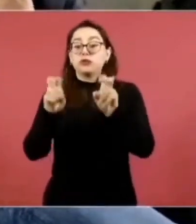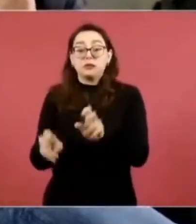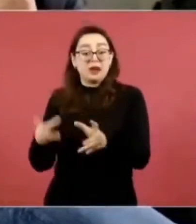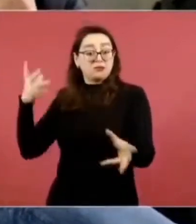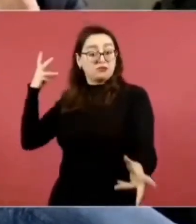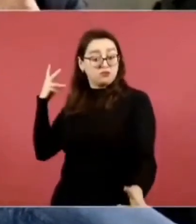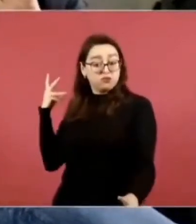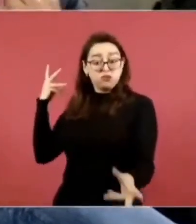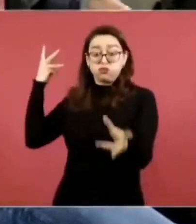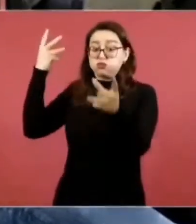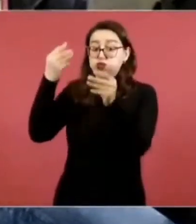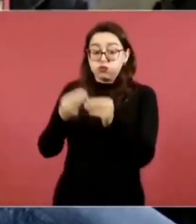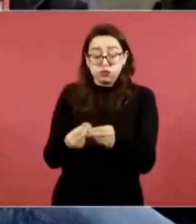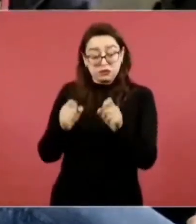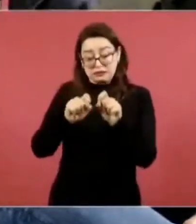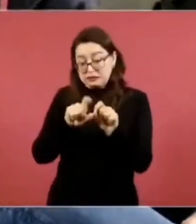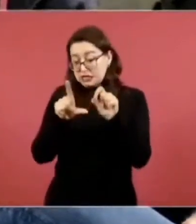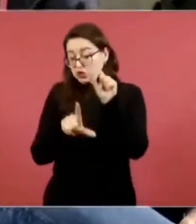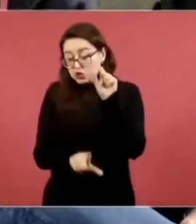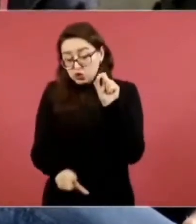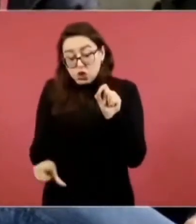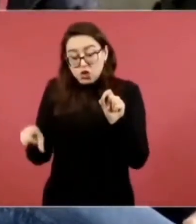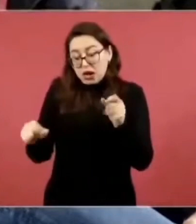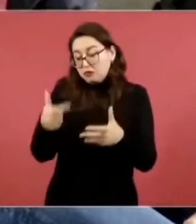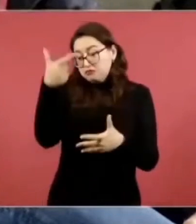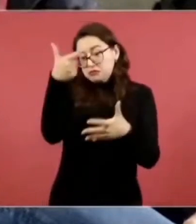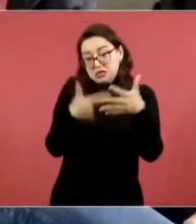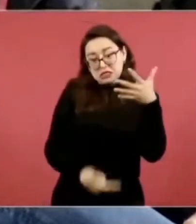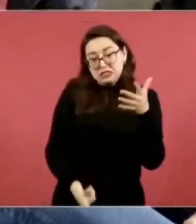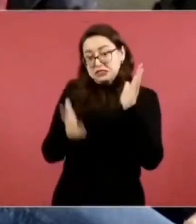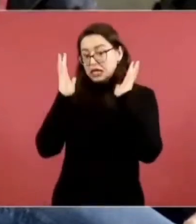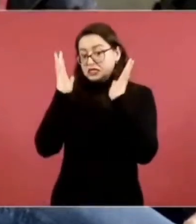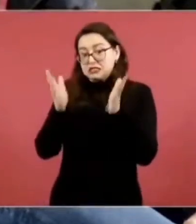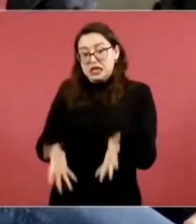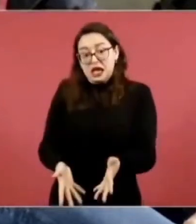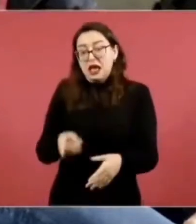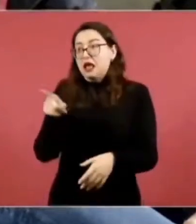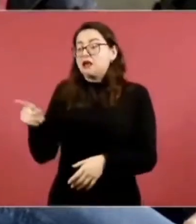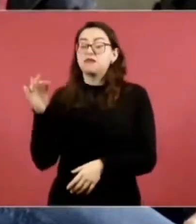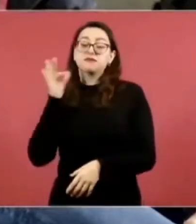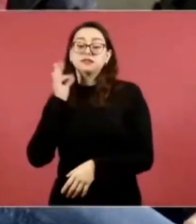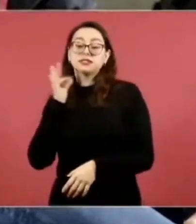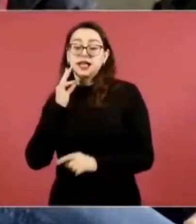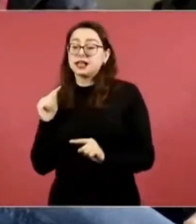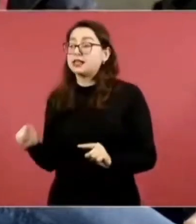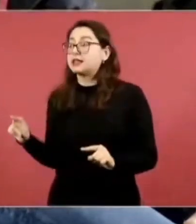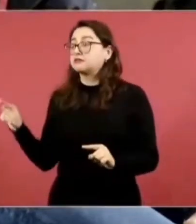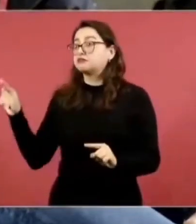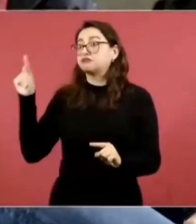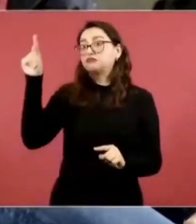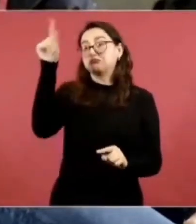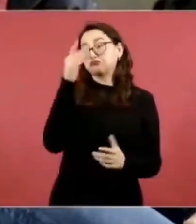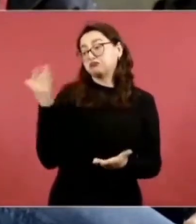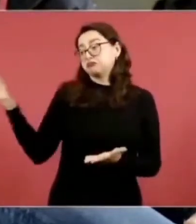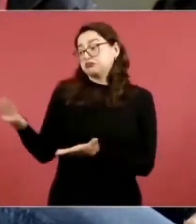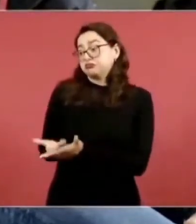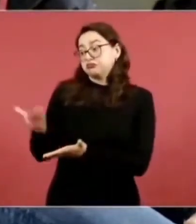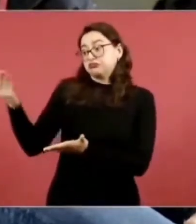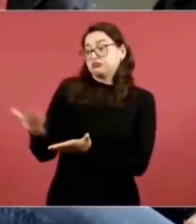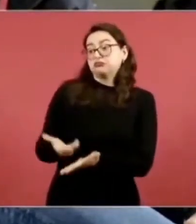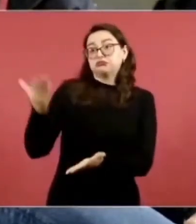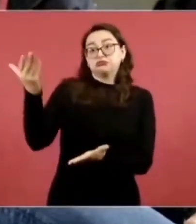que no dependía de ella, de cuánta gente las fiscalías o las comisiones estatales de búsqueda